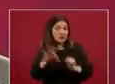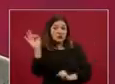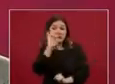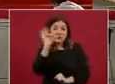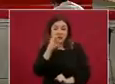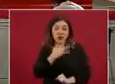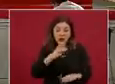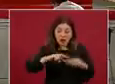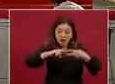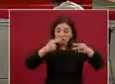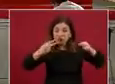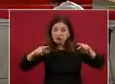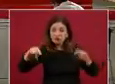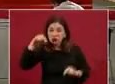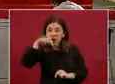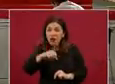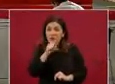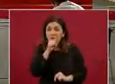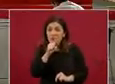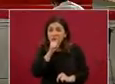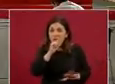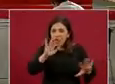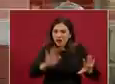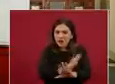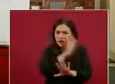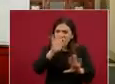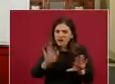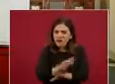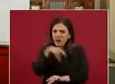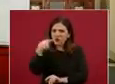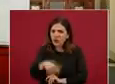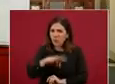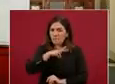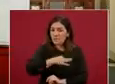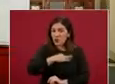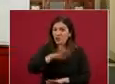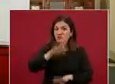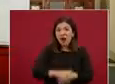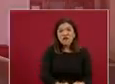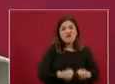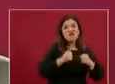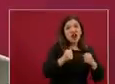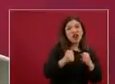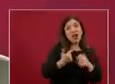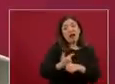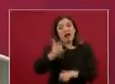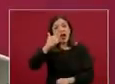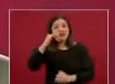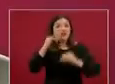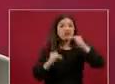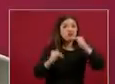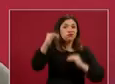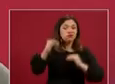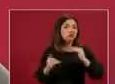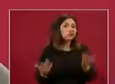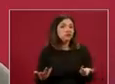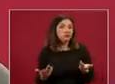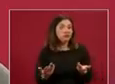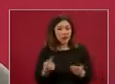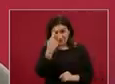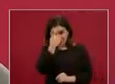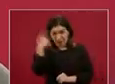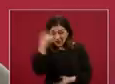ciertas secuencias genéticas o ciertas variantes genéticas del virus son más virulentas o no. No es